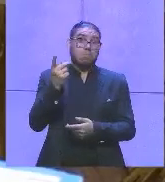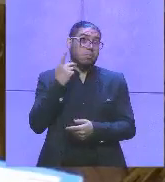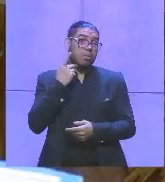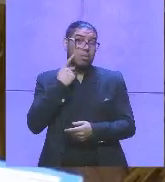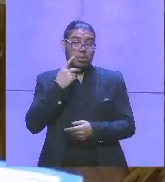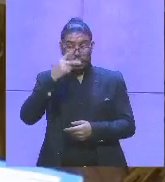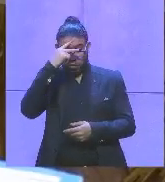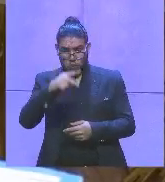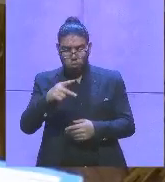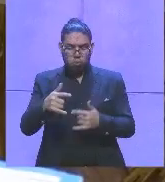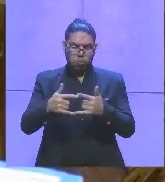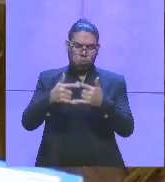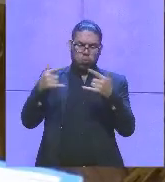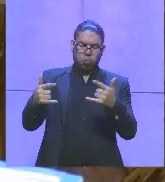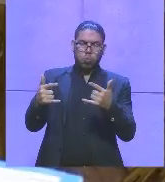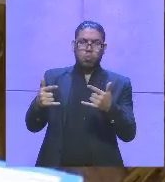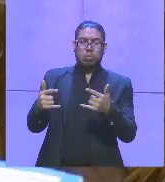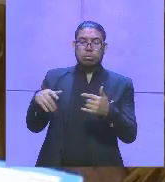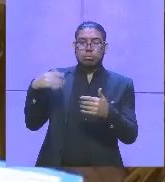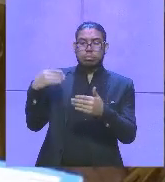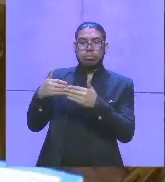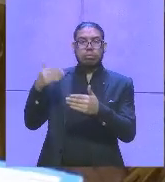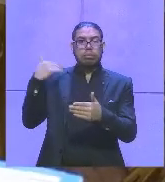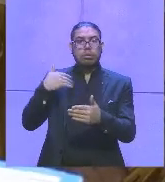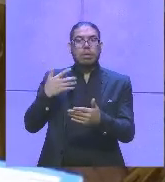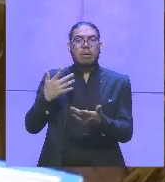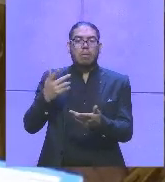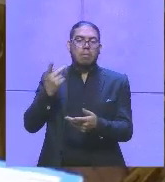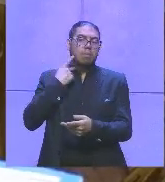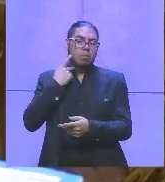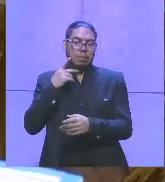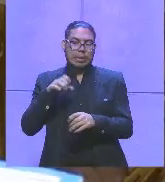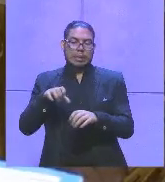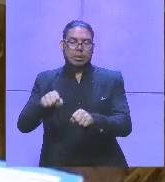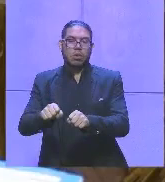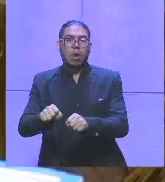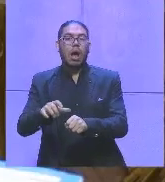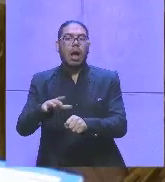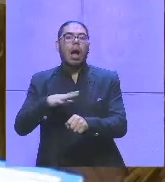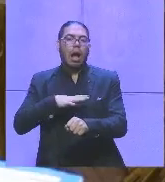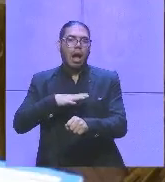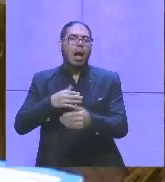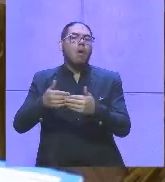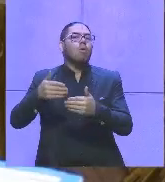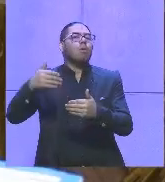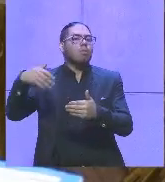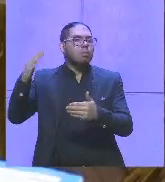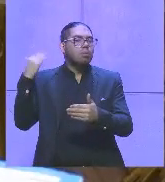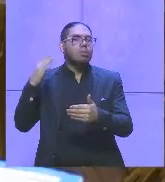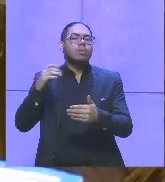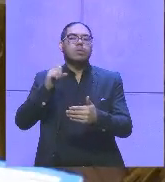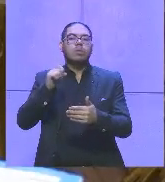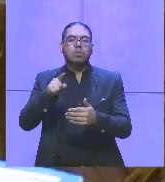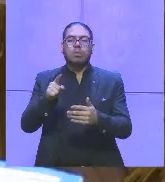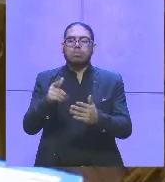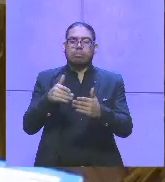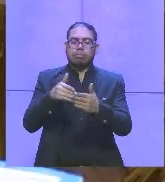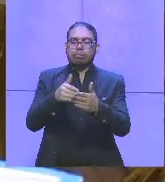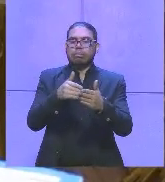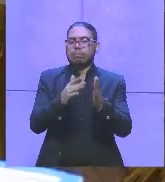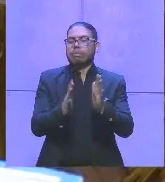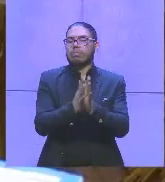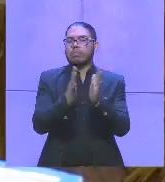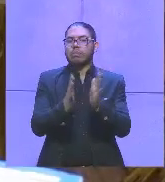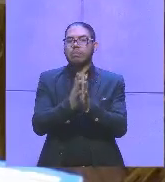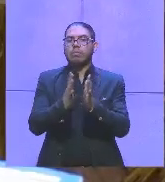sido históricamente un sistema de partido dominante en el que ha habido una tendencia a limitar la participación de